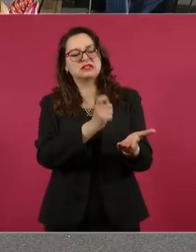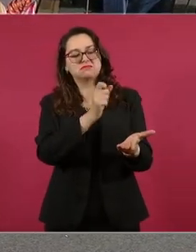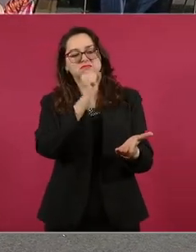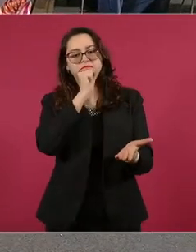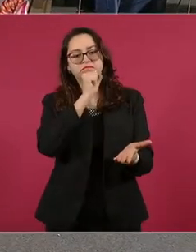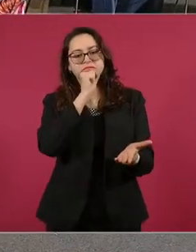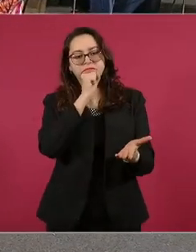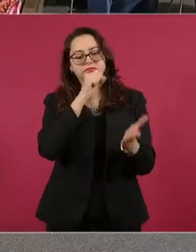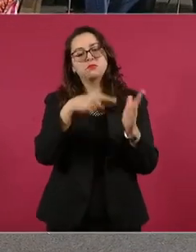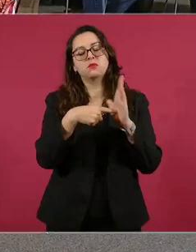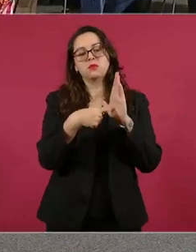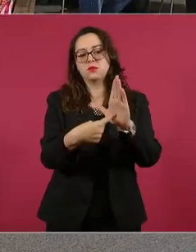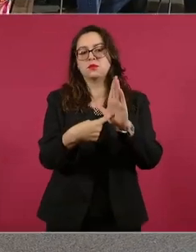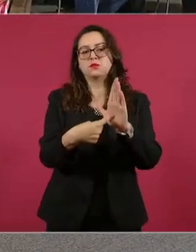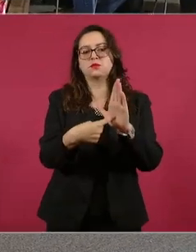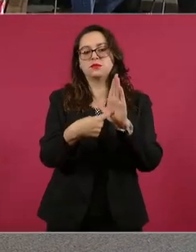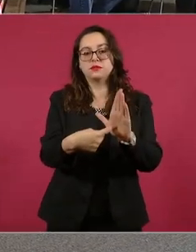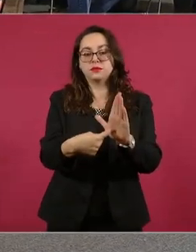vamos